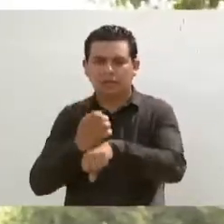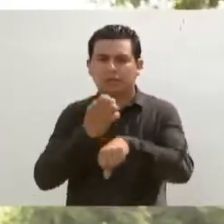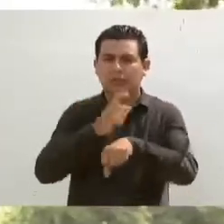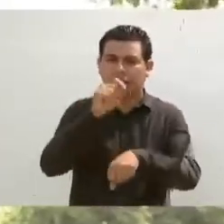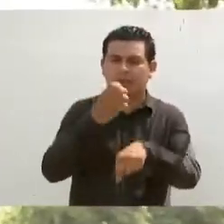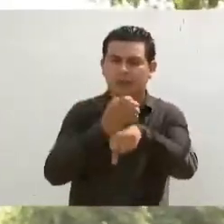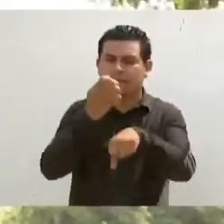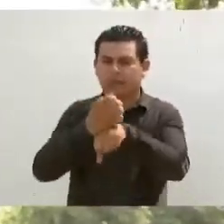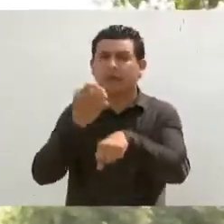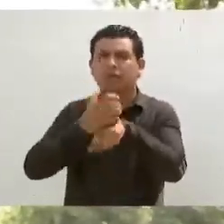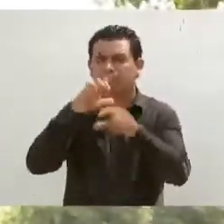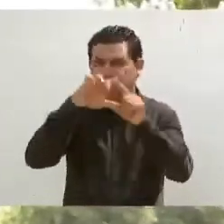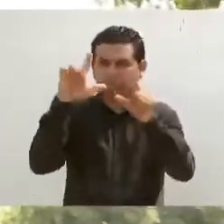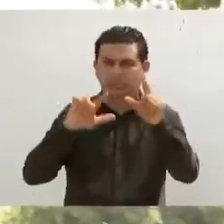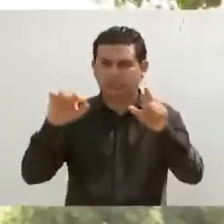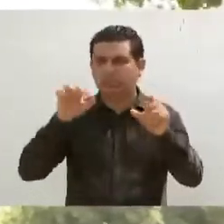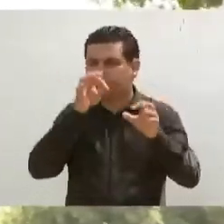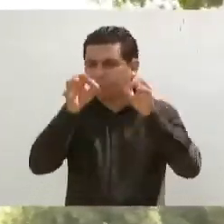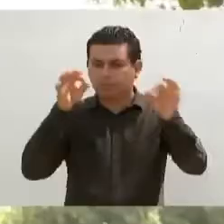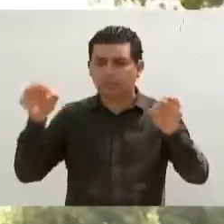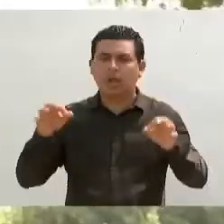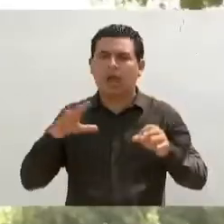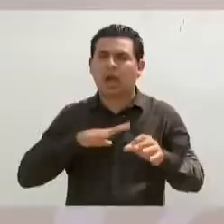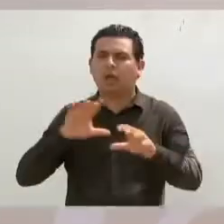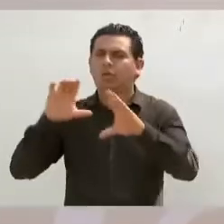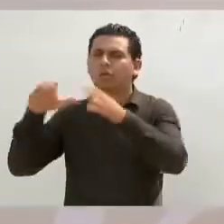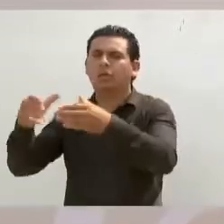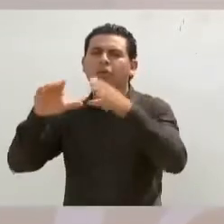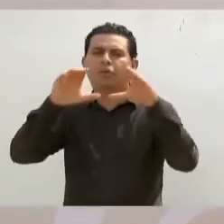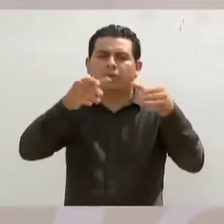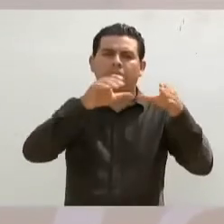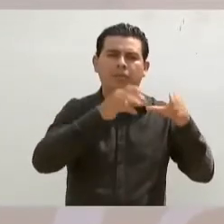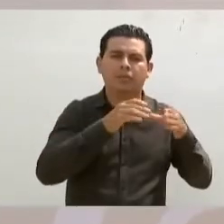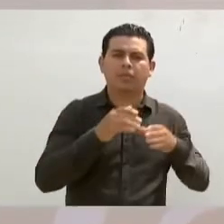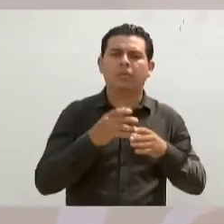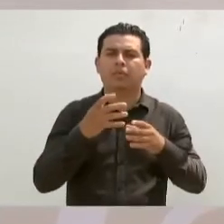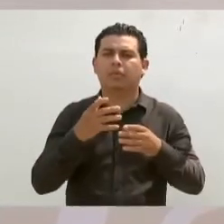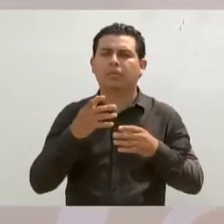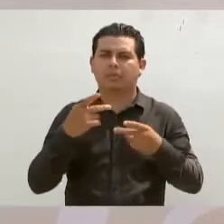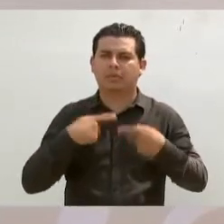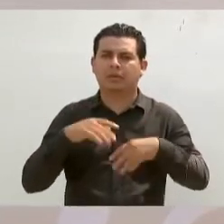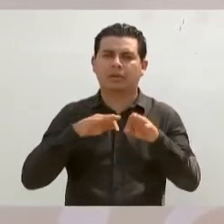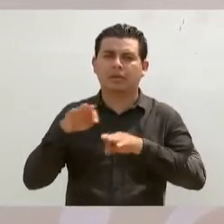un grupo de sembradores que llega a los